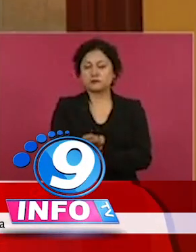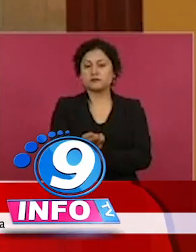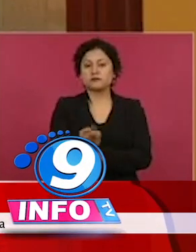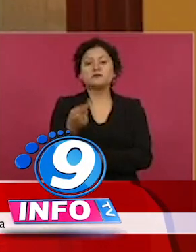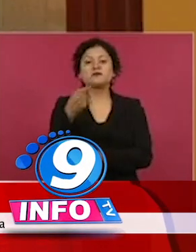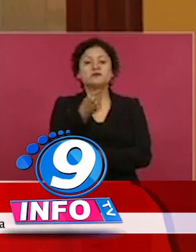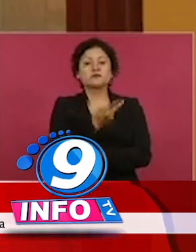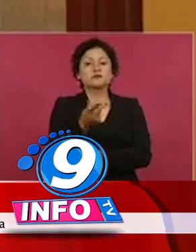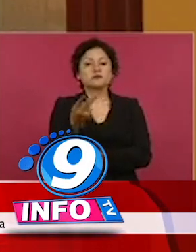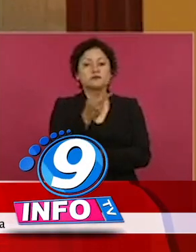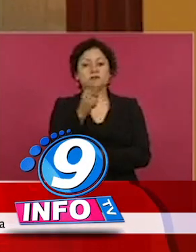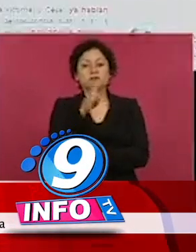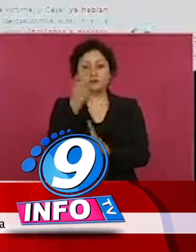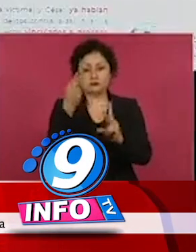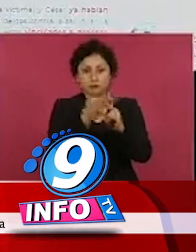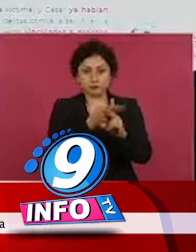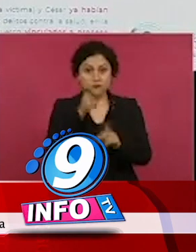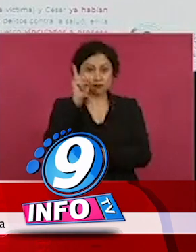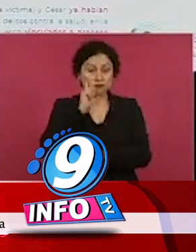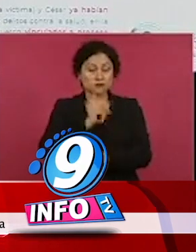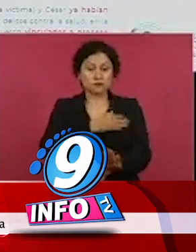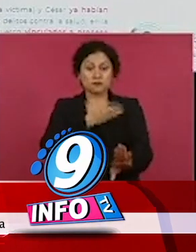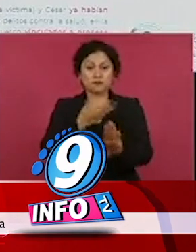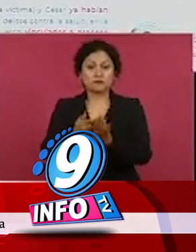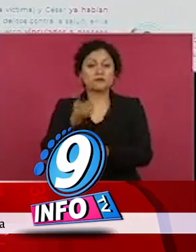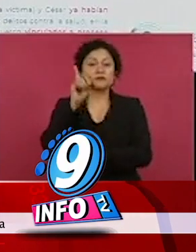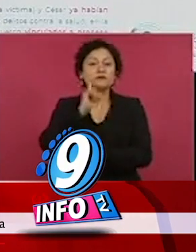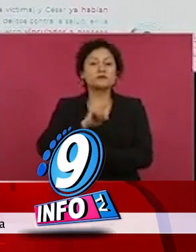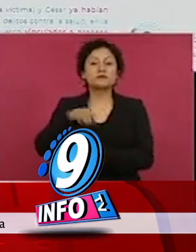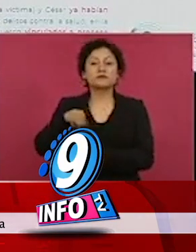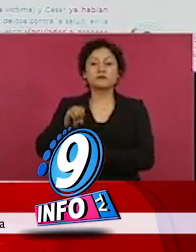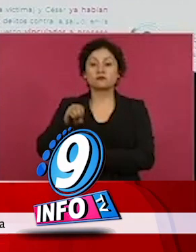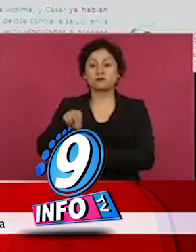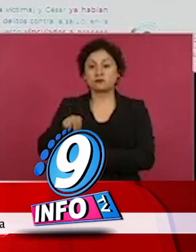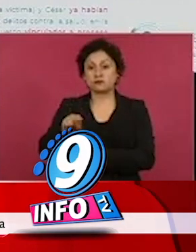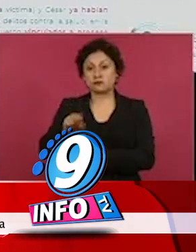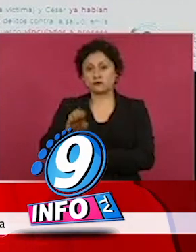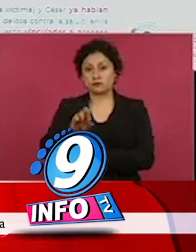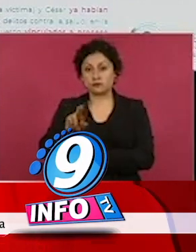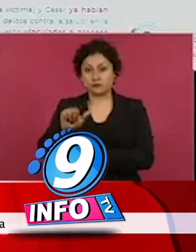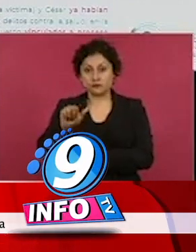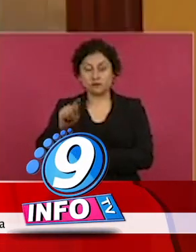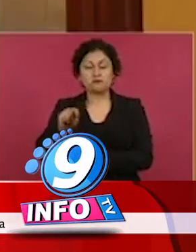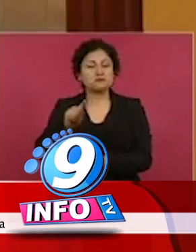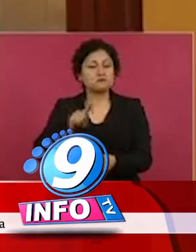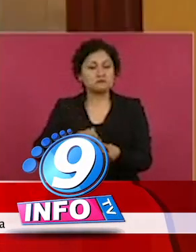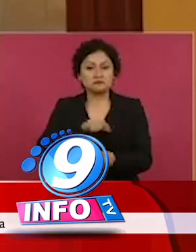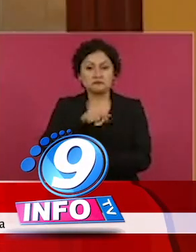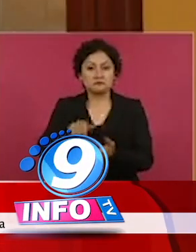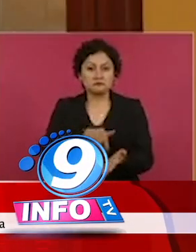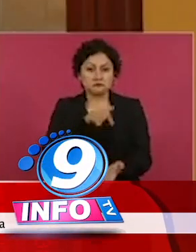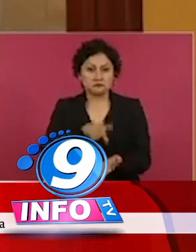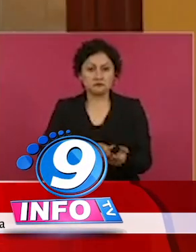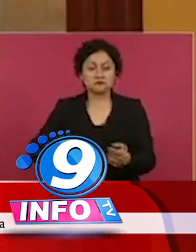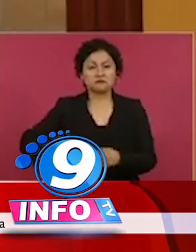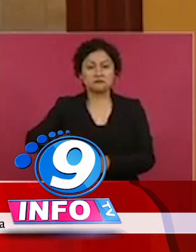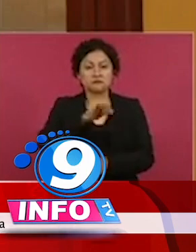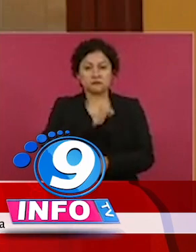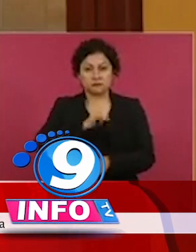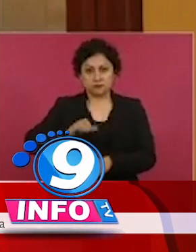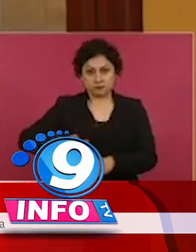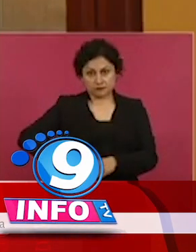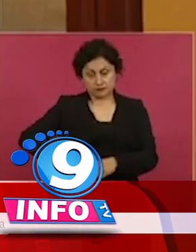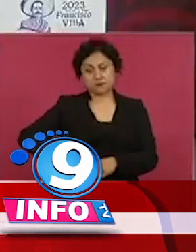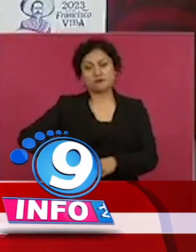feminicidio en agravio de Monserrat Esto ocurrió en la alcaldía Miguel Hidalgo de esta ciudad de México el